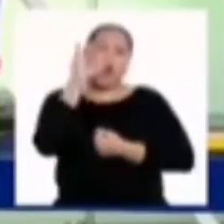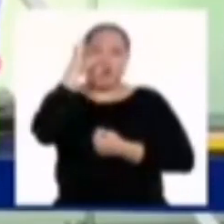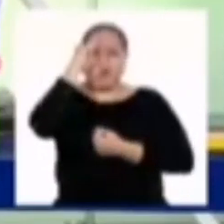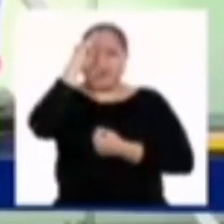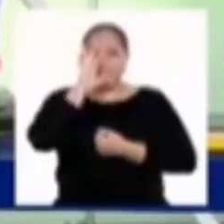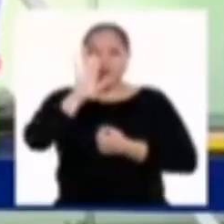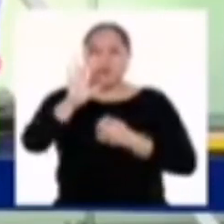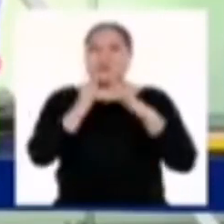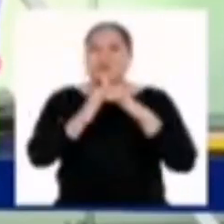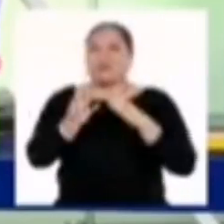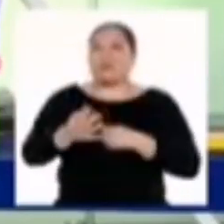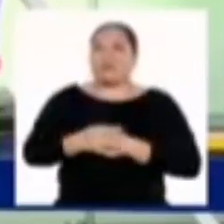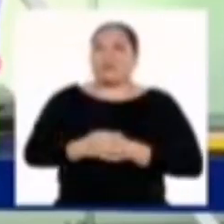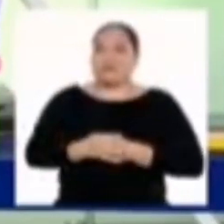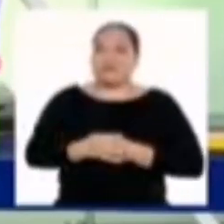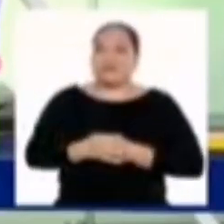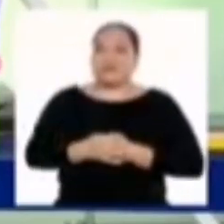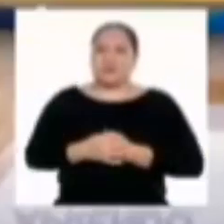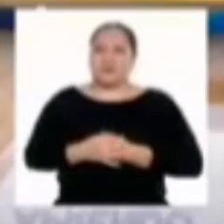en casa.